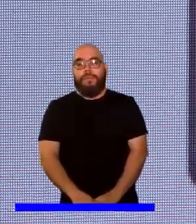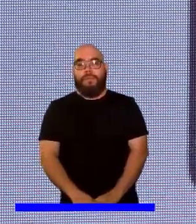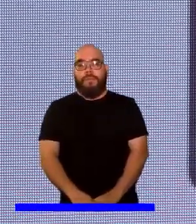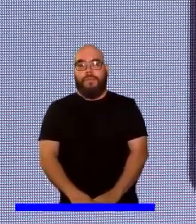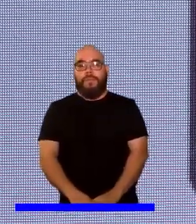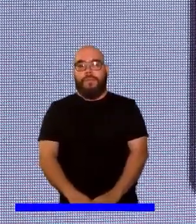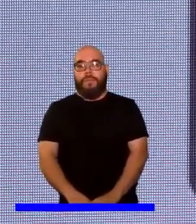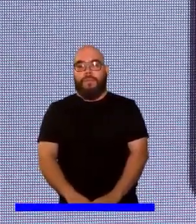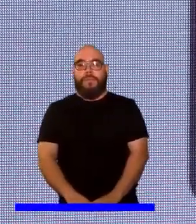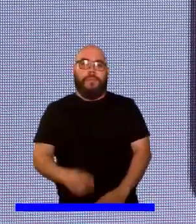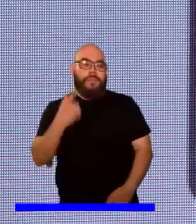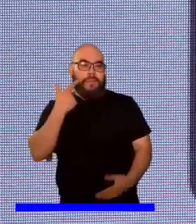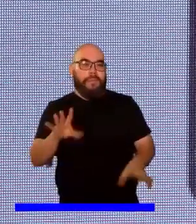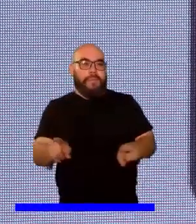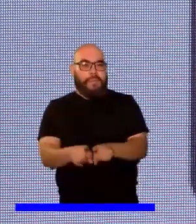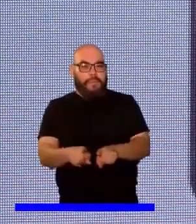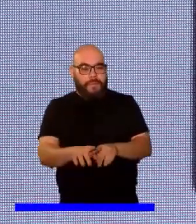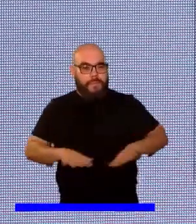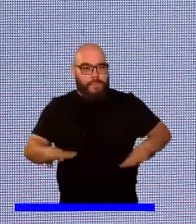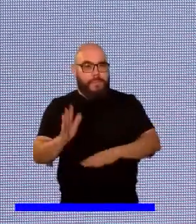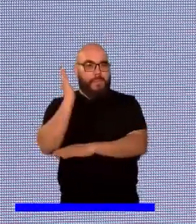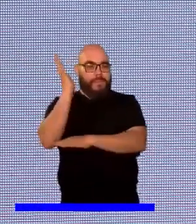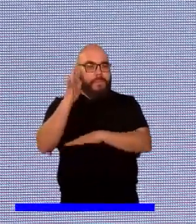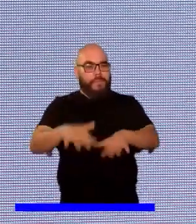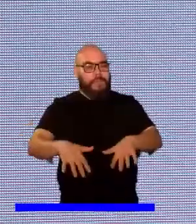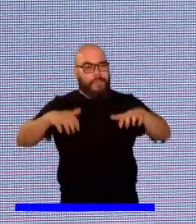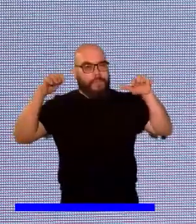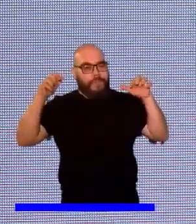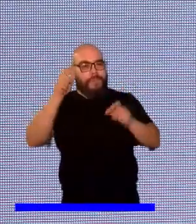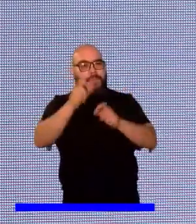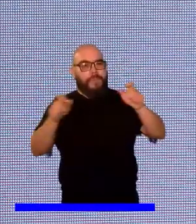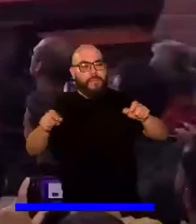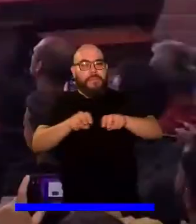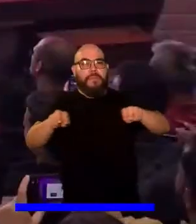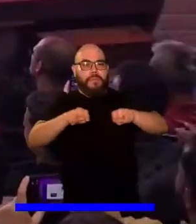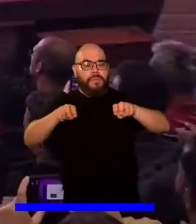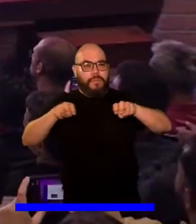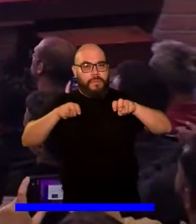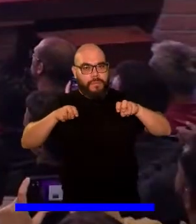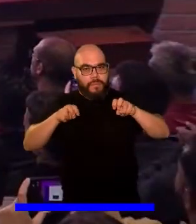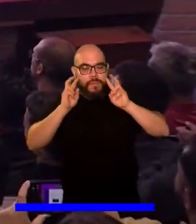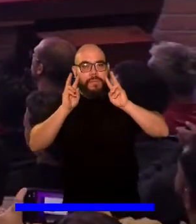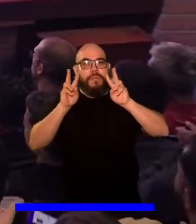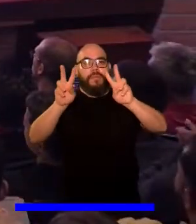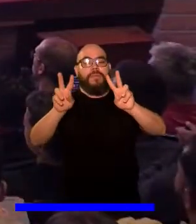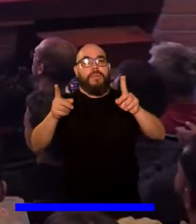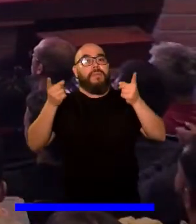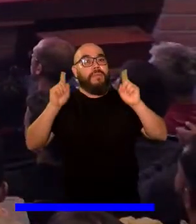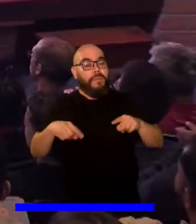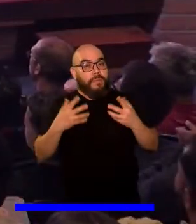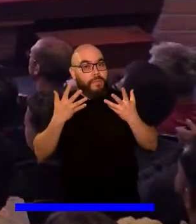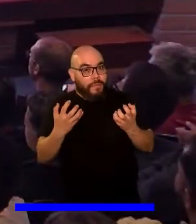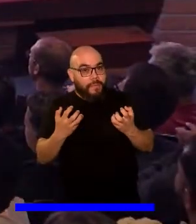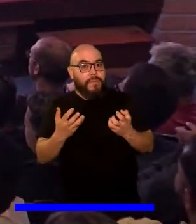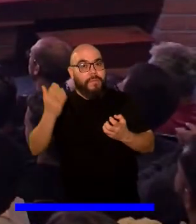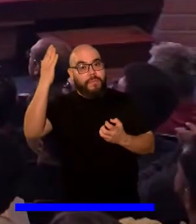Hola. Parece ser que estás en una conferencia o evento. Hay mucha gente sentada en un auditorio mirando hacia el frente. ¿Te gustaría